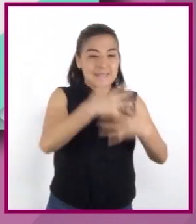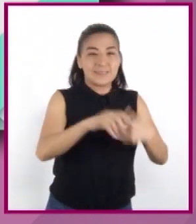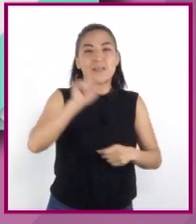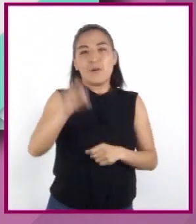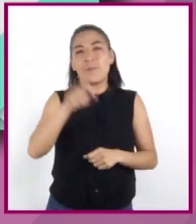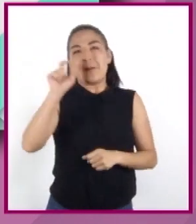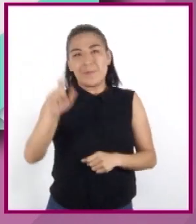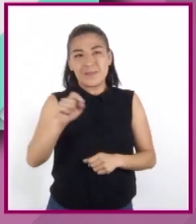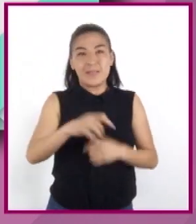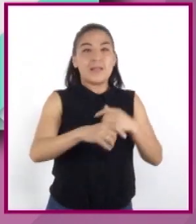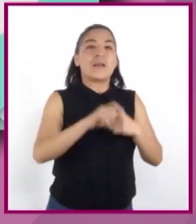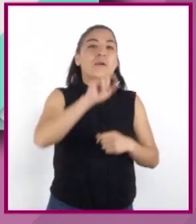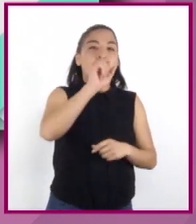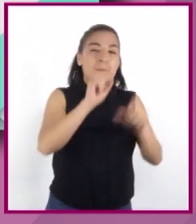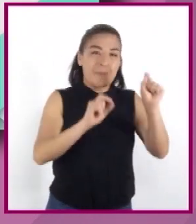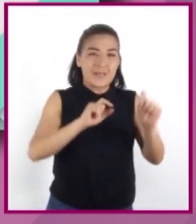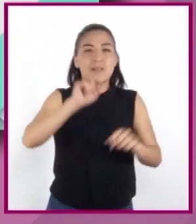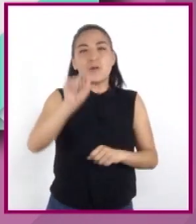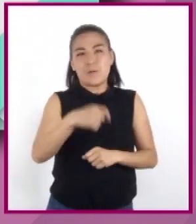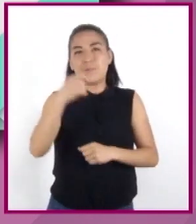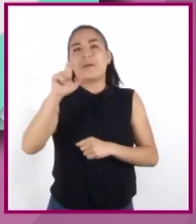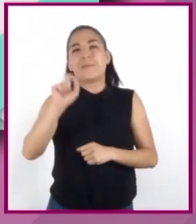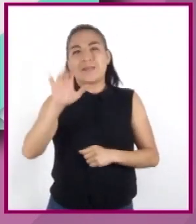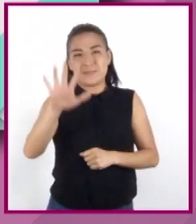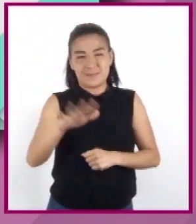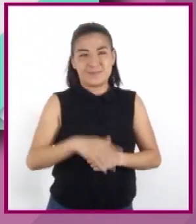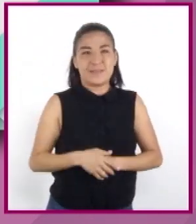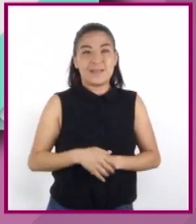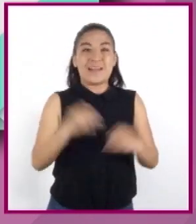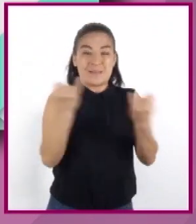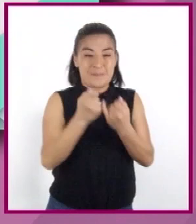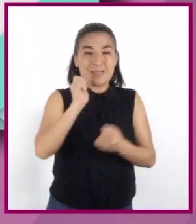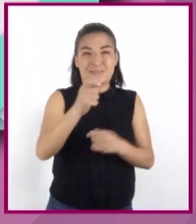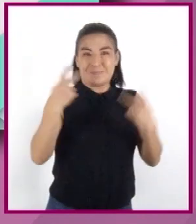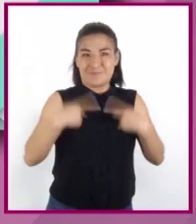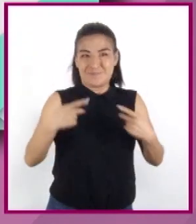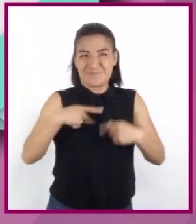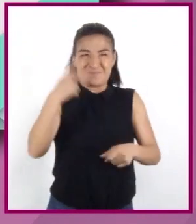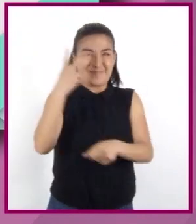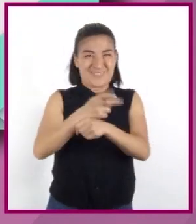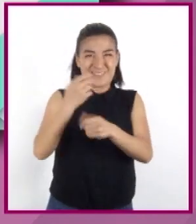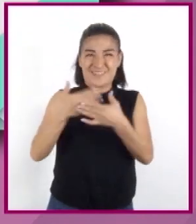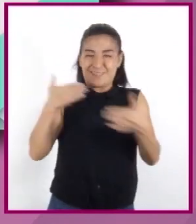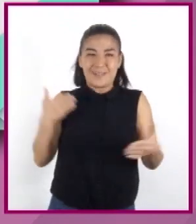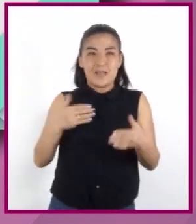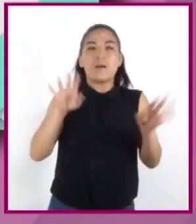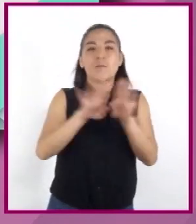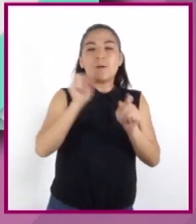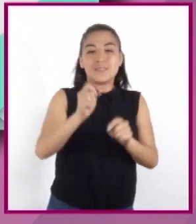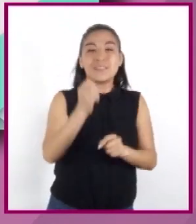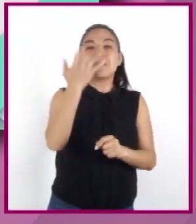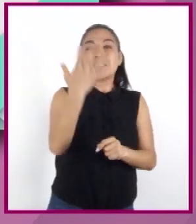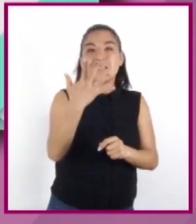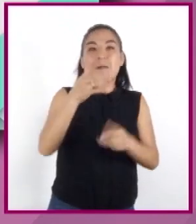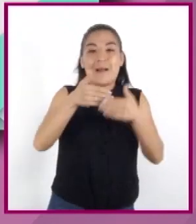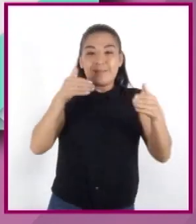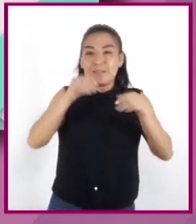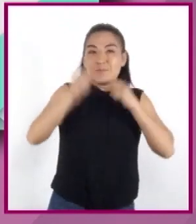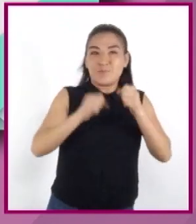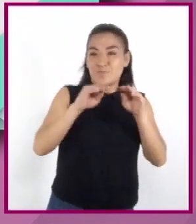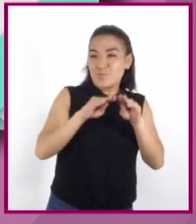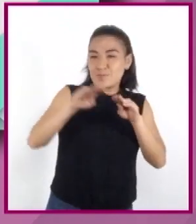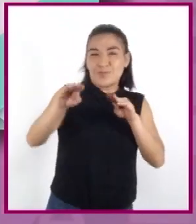15,20, 20,25. Y al igual que la segunda persona, ya tiene 5 metros recorridos al momento que se inicia la